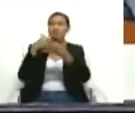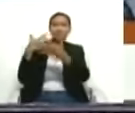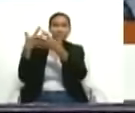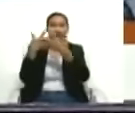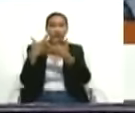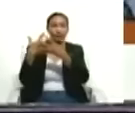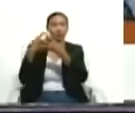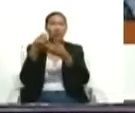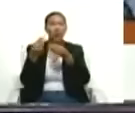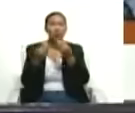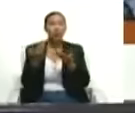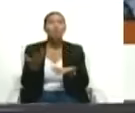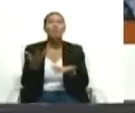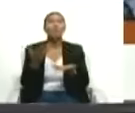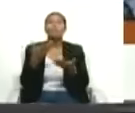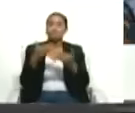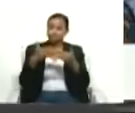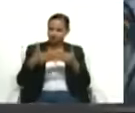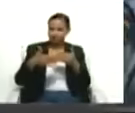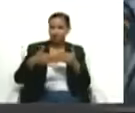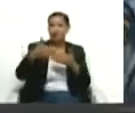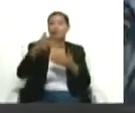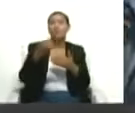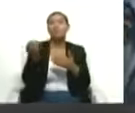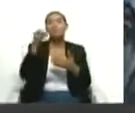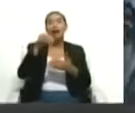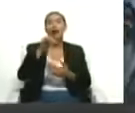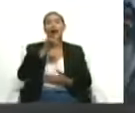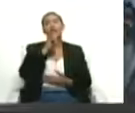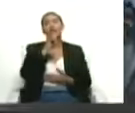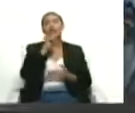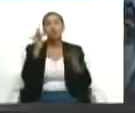Nosotros con estas imágenes y con esta información vamos a retornar nuevamente al contacto a los estudios. Adelante.